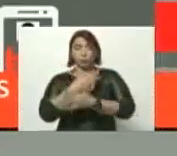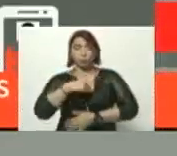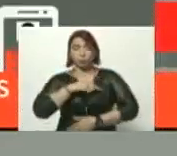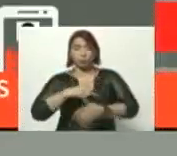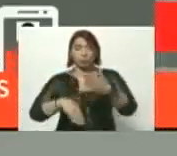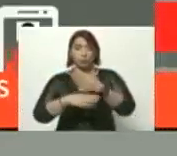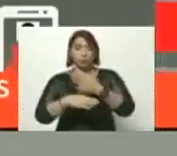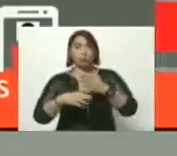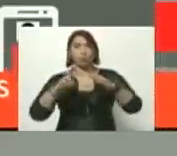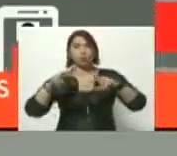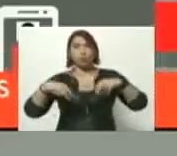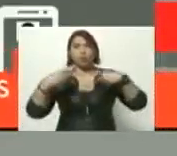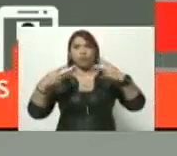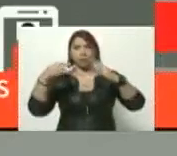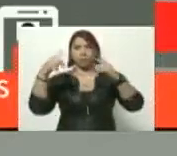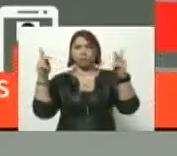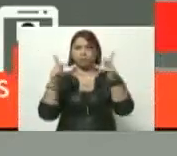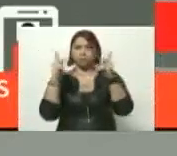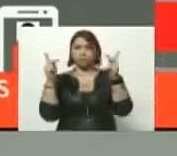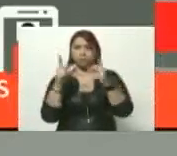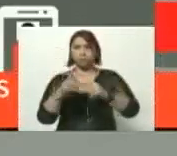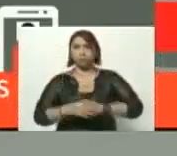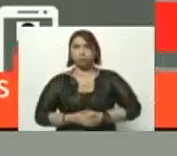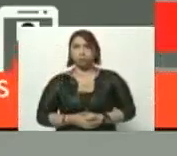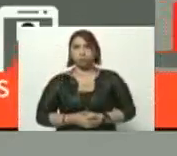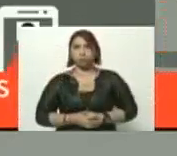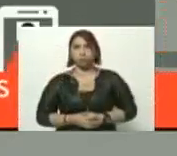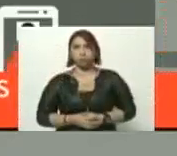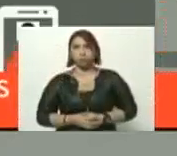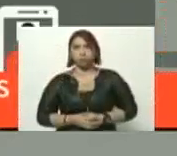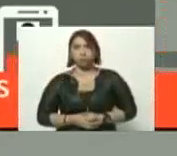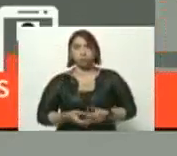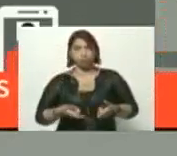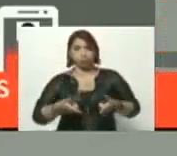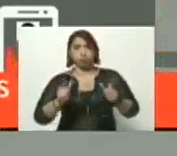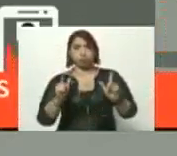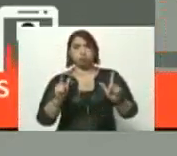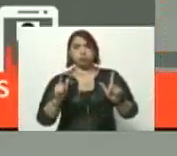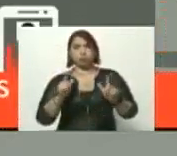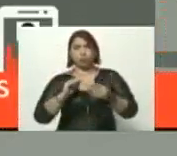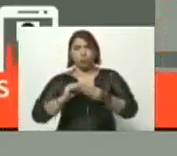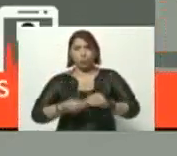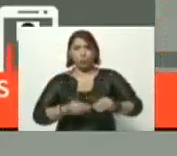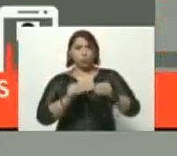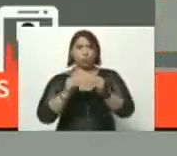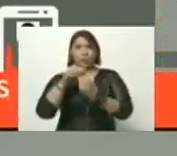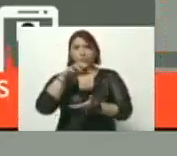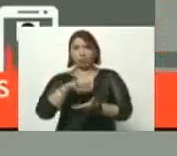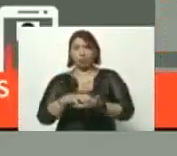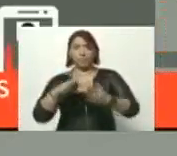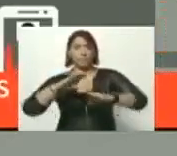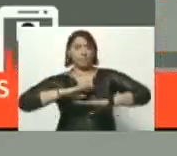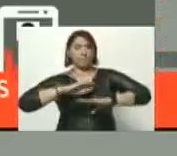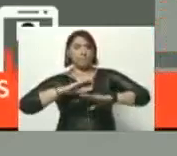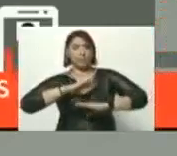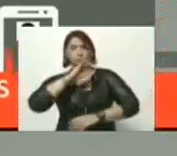una nueva prosperidad que nos permita reconstruir el estado de bienestar social, que lo vamos a reconstruir